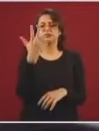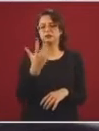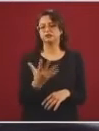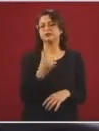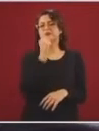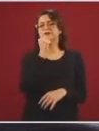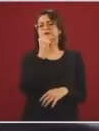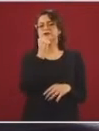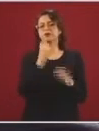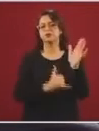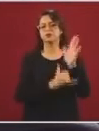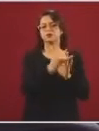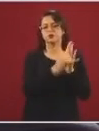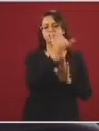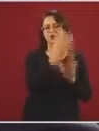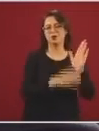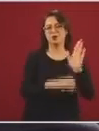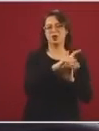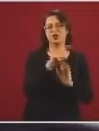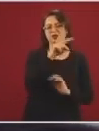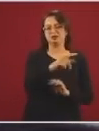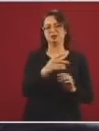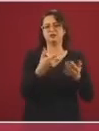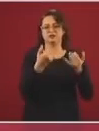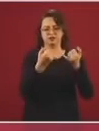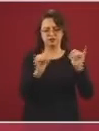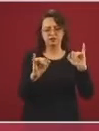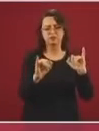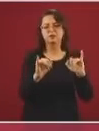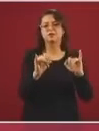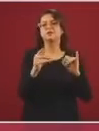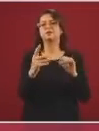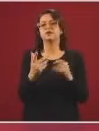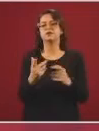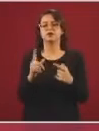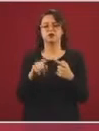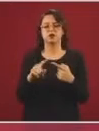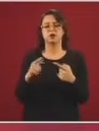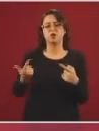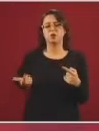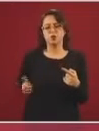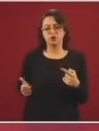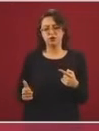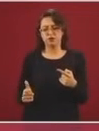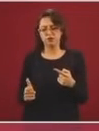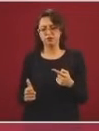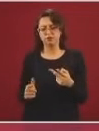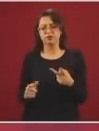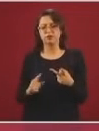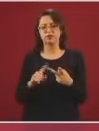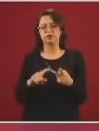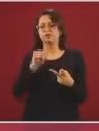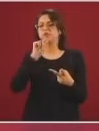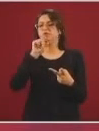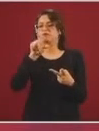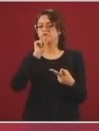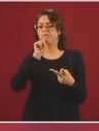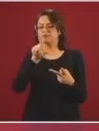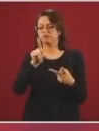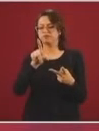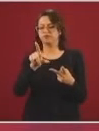cuarteles de la Guardia Nacional. Voy a estar en Guanajuato, voy a estar en Jalisco,